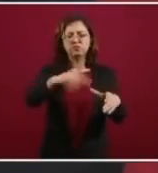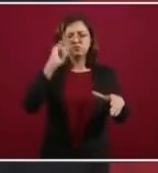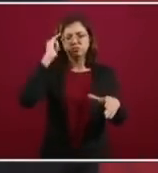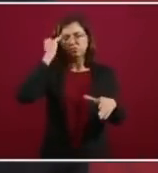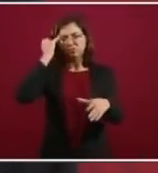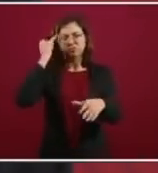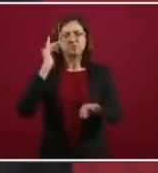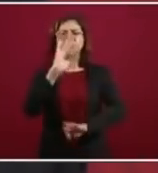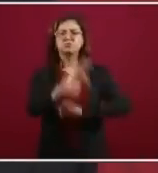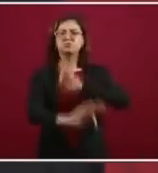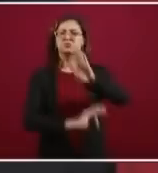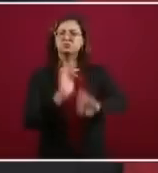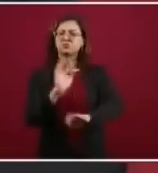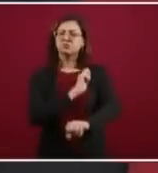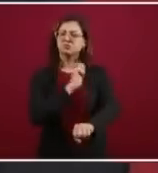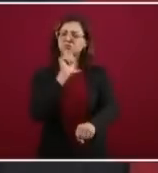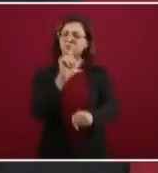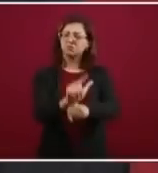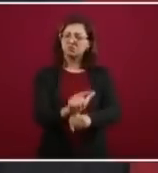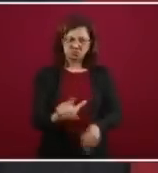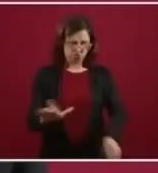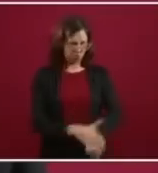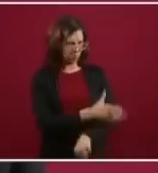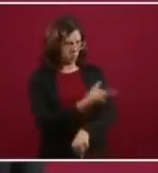van a tener trato